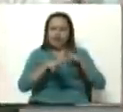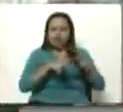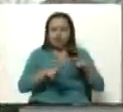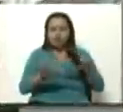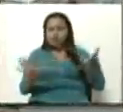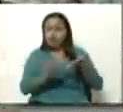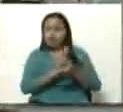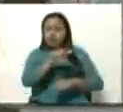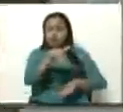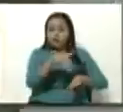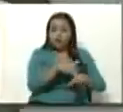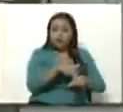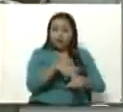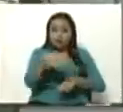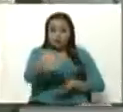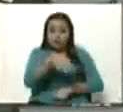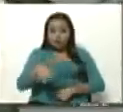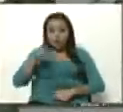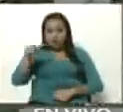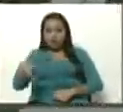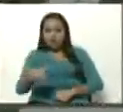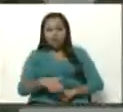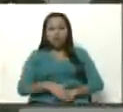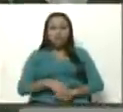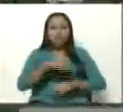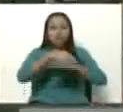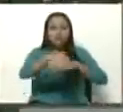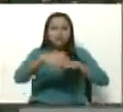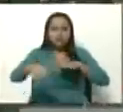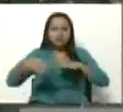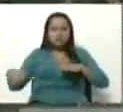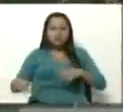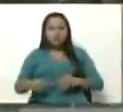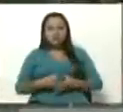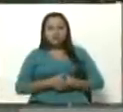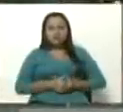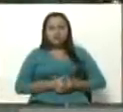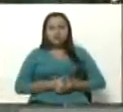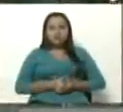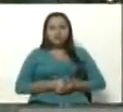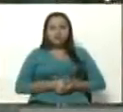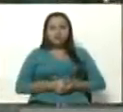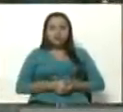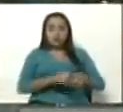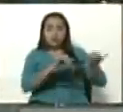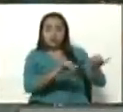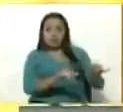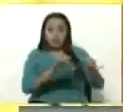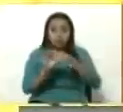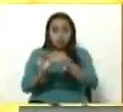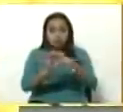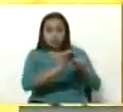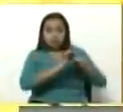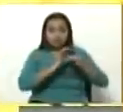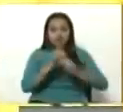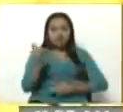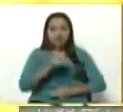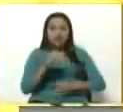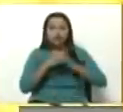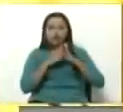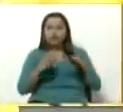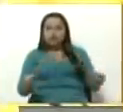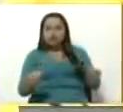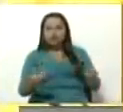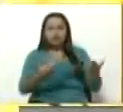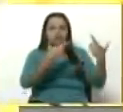ámbito nacional, regional, sino también municipal. Por ello, en articulación necesaria con todos los